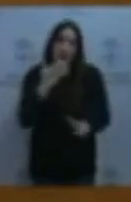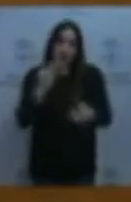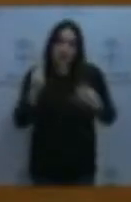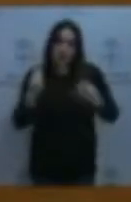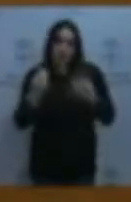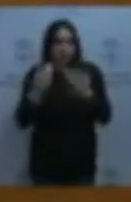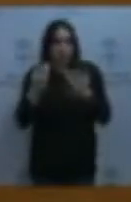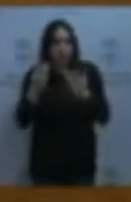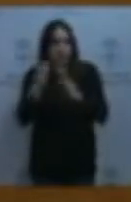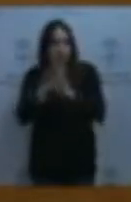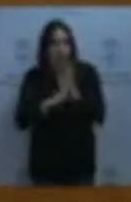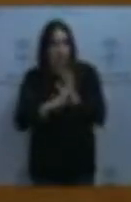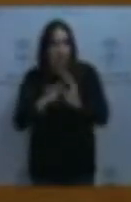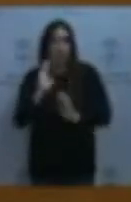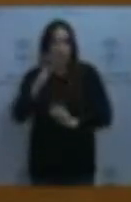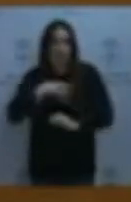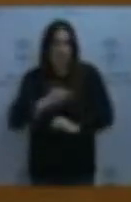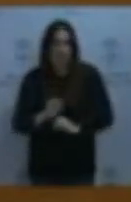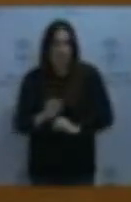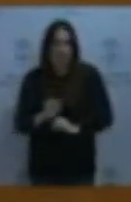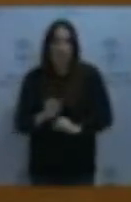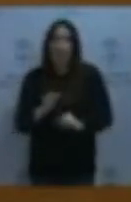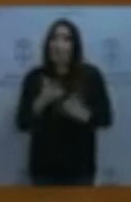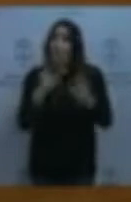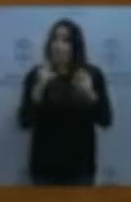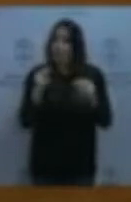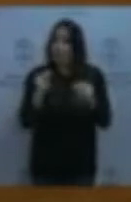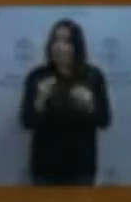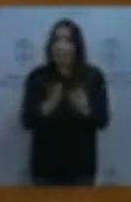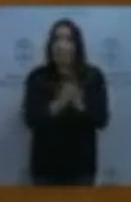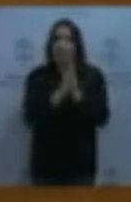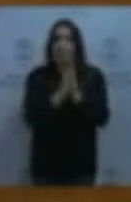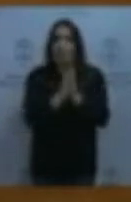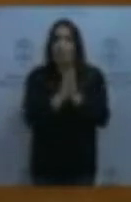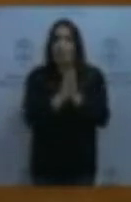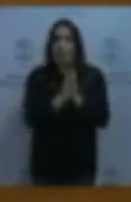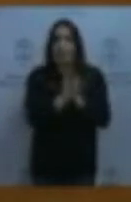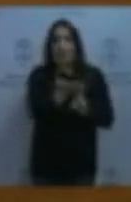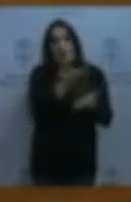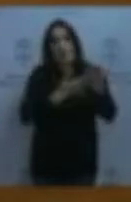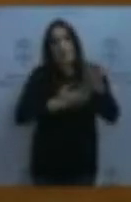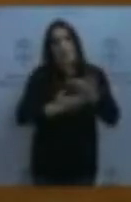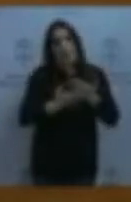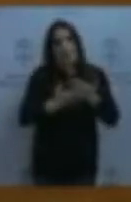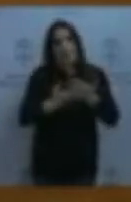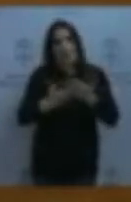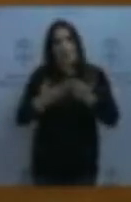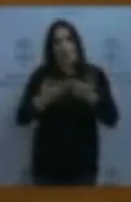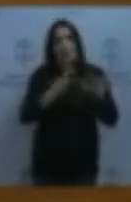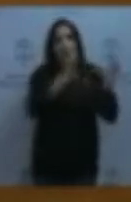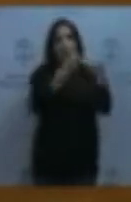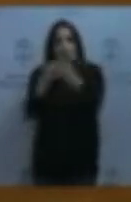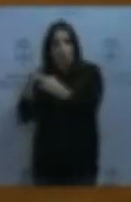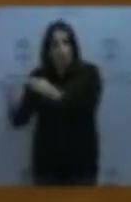básicas. Termino ya estimando de mano el sofitu de los grupos, que espero que sea unánime, y el ánimo de